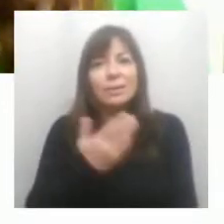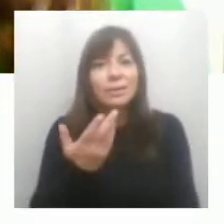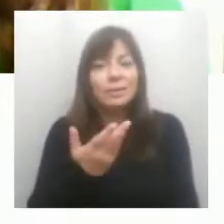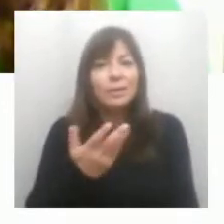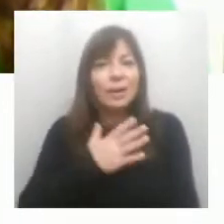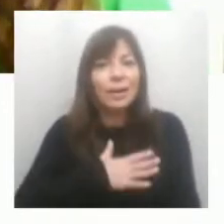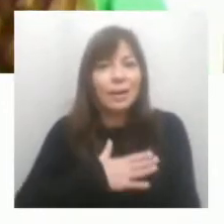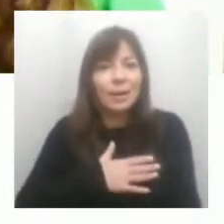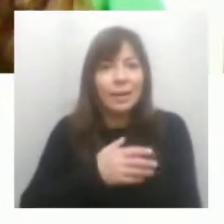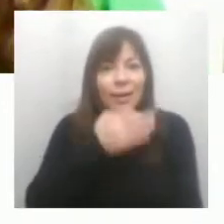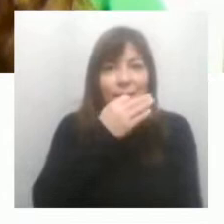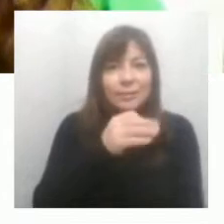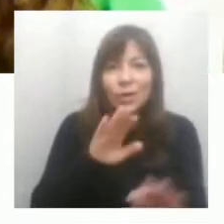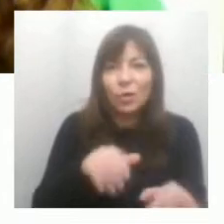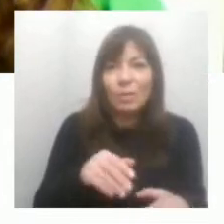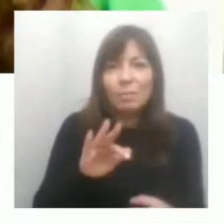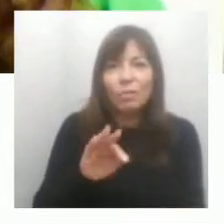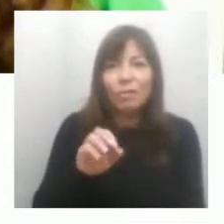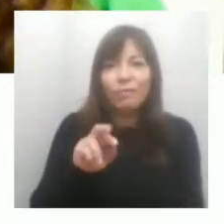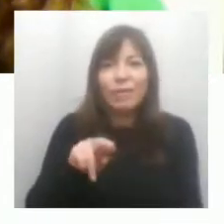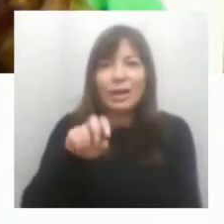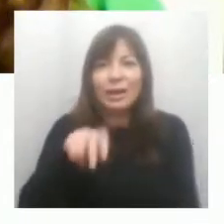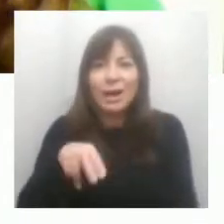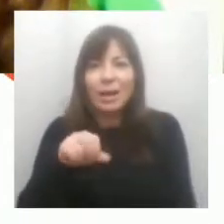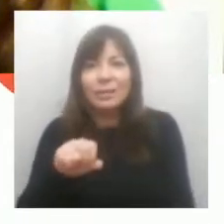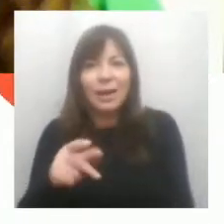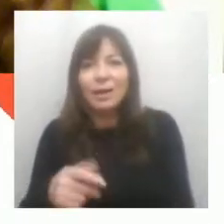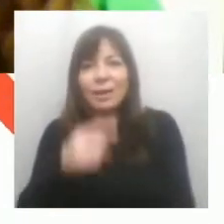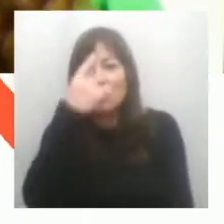lo mismo lo que decía Fernanda. Nosotros, el museo siempre está creando